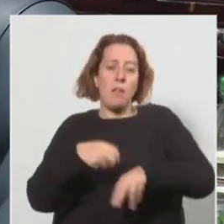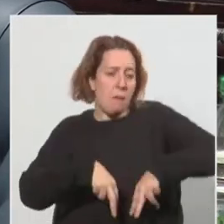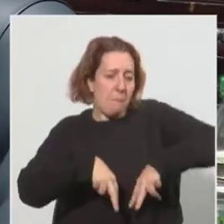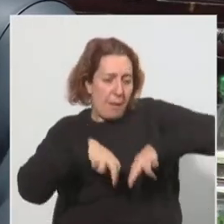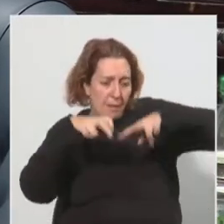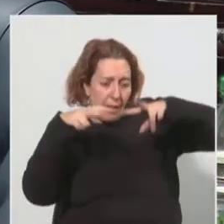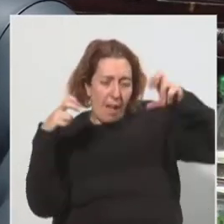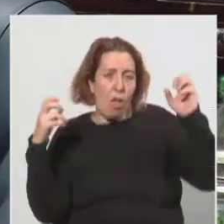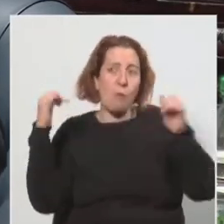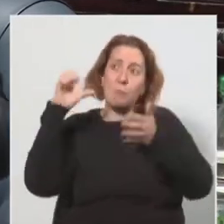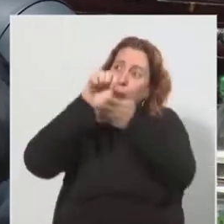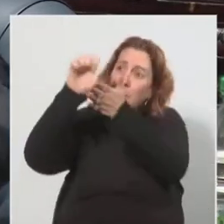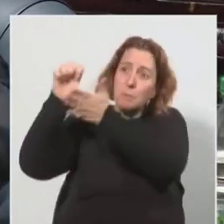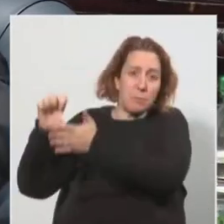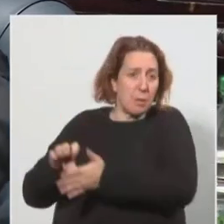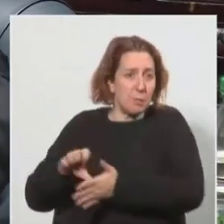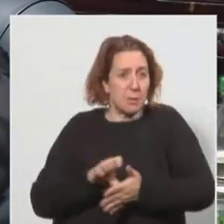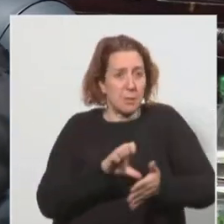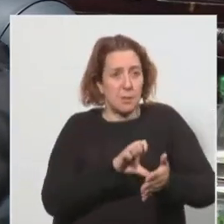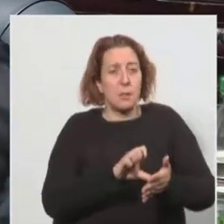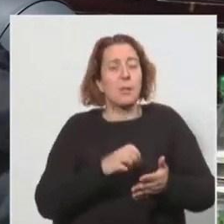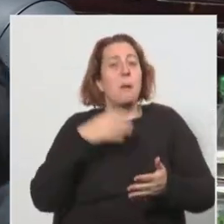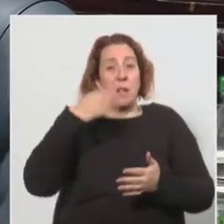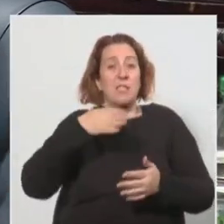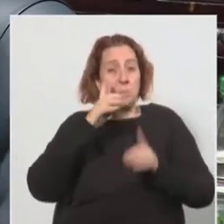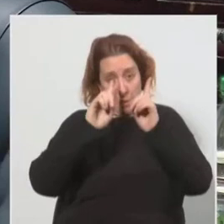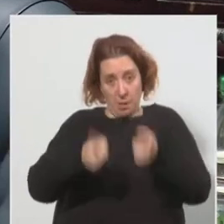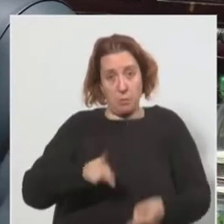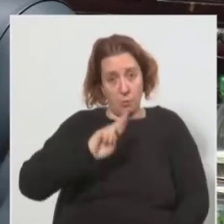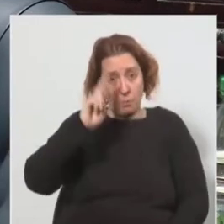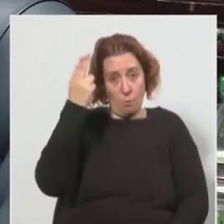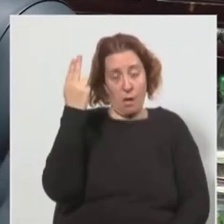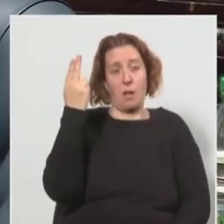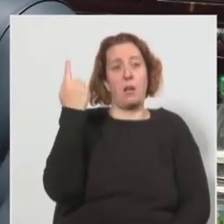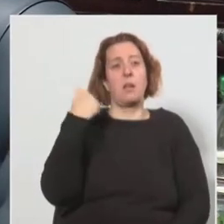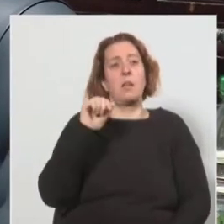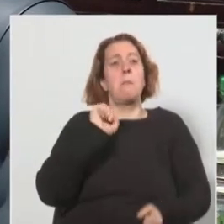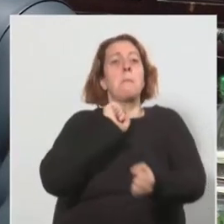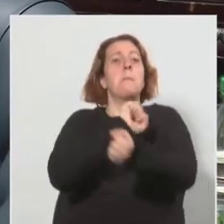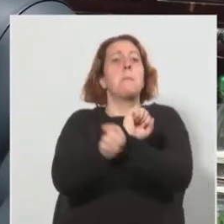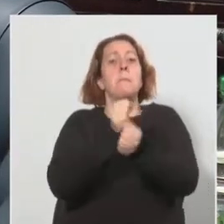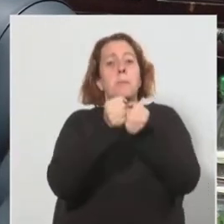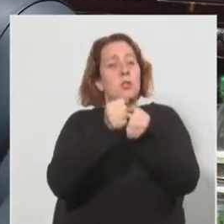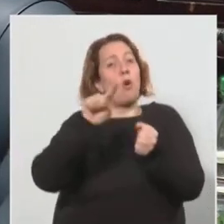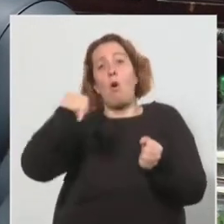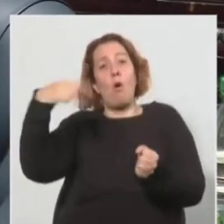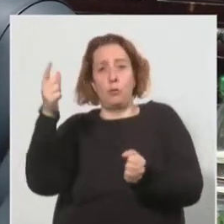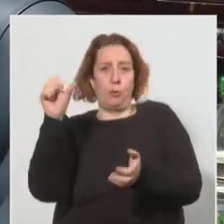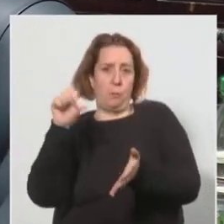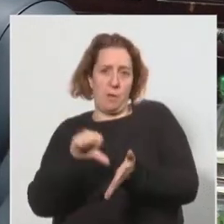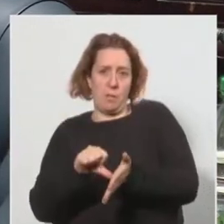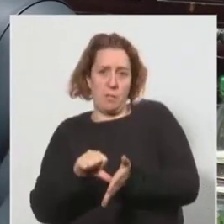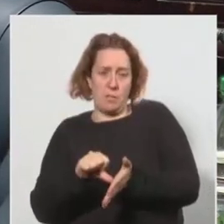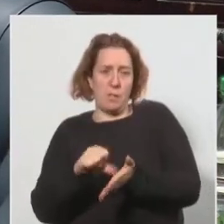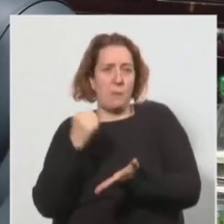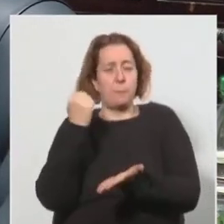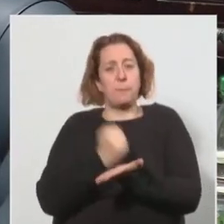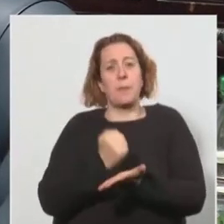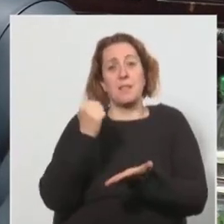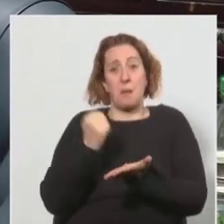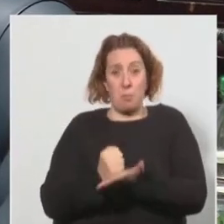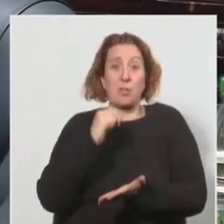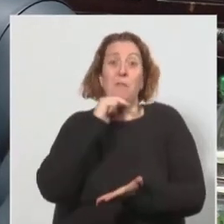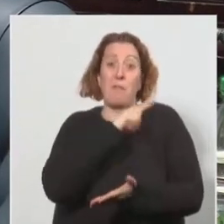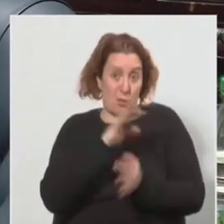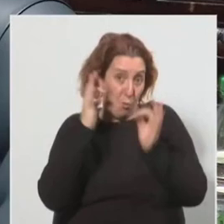nivel internacional con la participación uruguaya y preso en otro país por un pasaporte